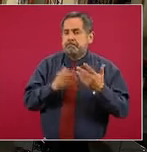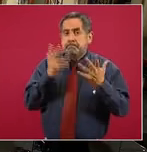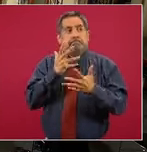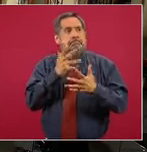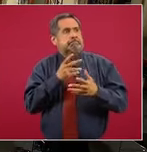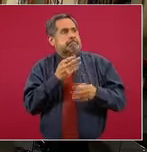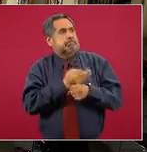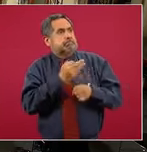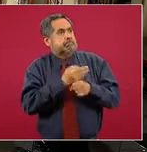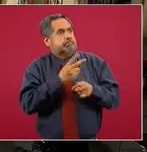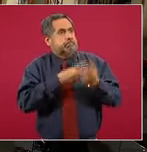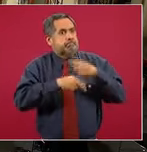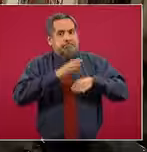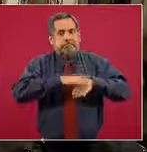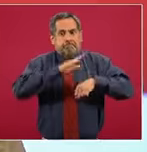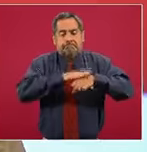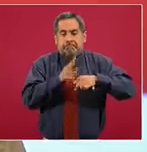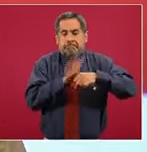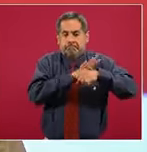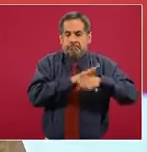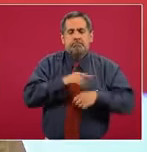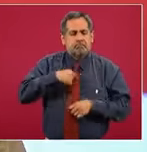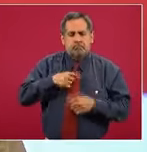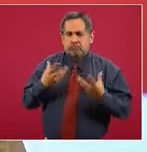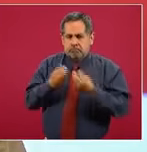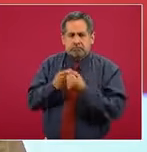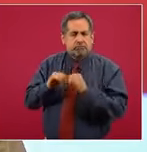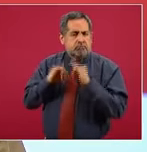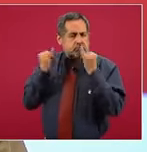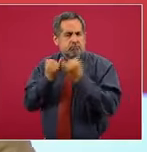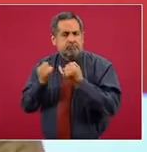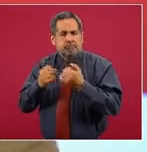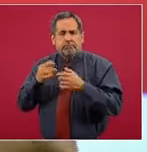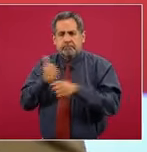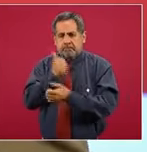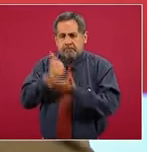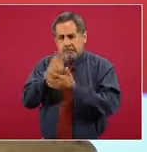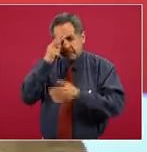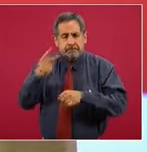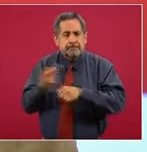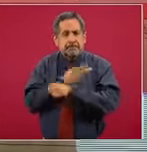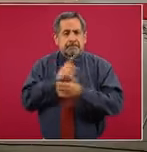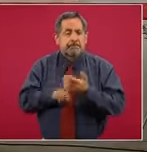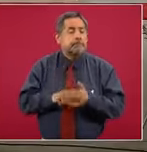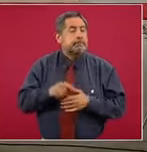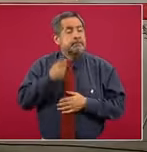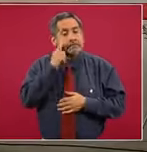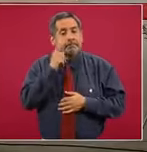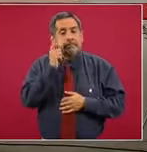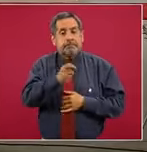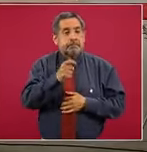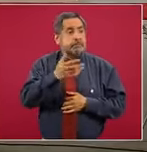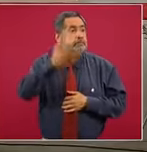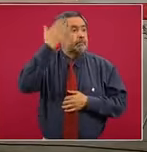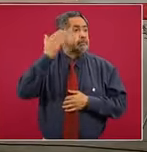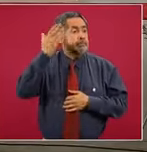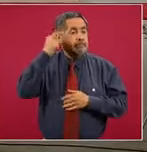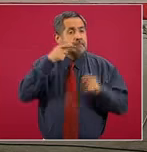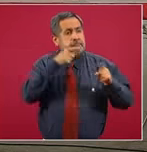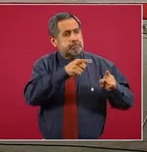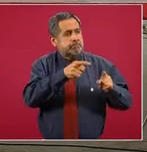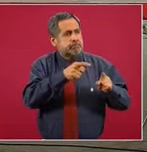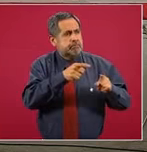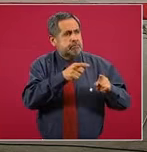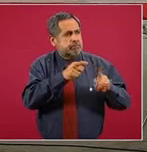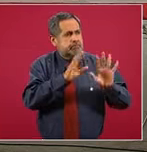tanto yo he estado en algunas de las reuniones también del gobierno de la Ciudad de México, y lo que está pasando es que lo que se había empezado a ocupar por